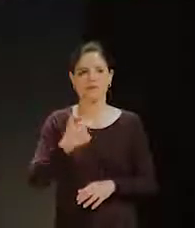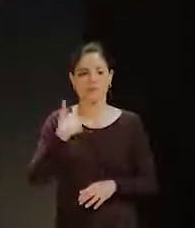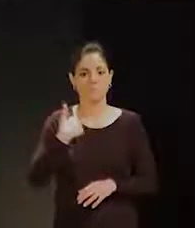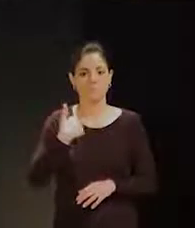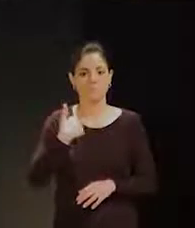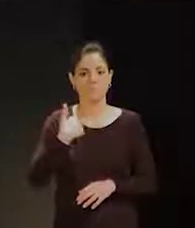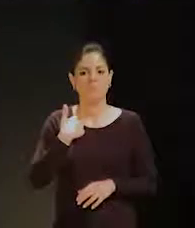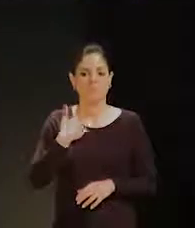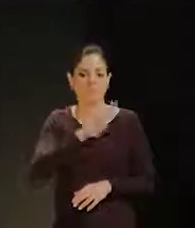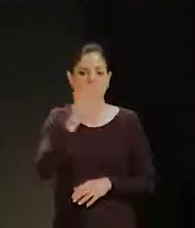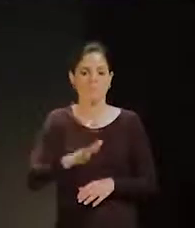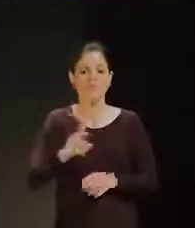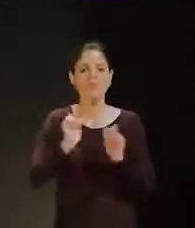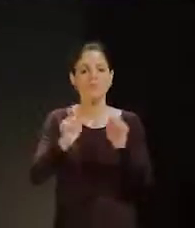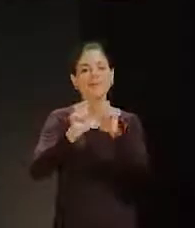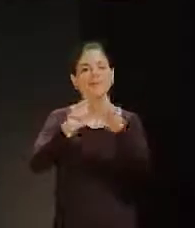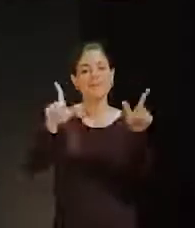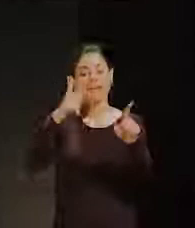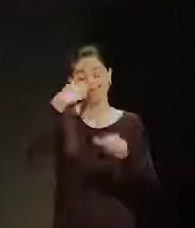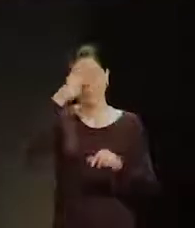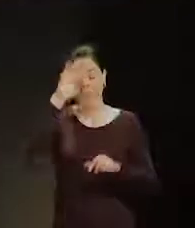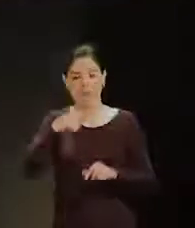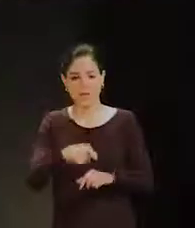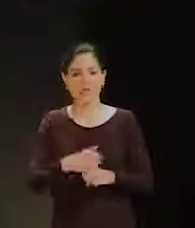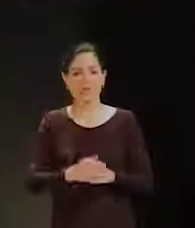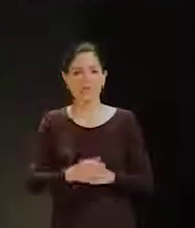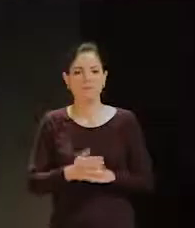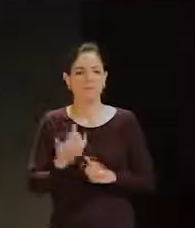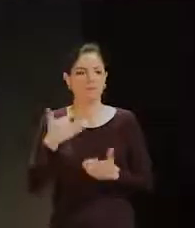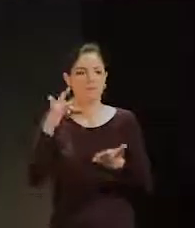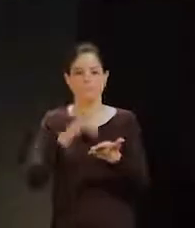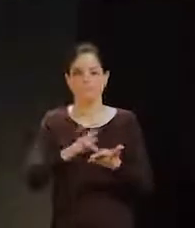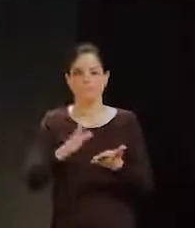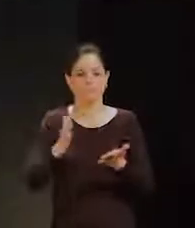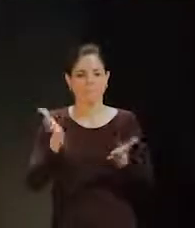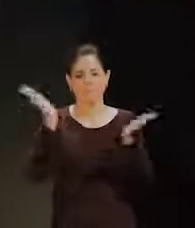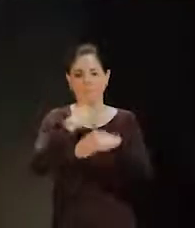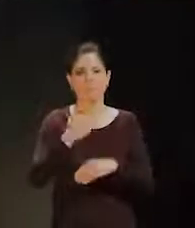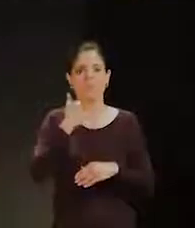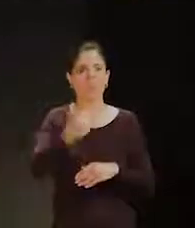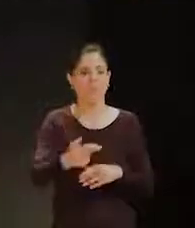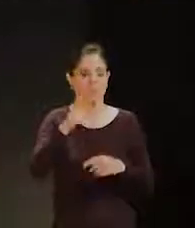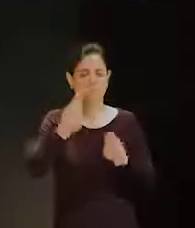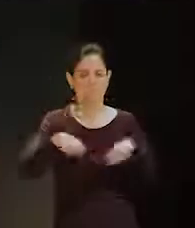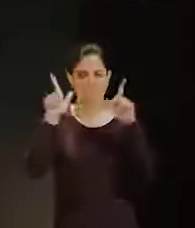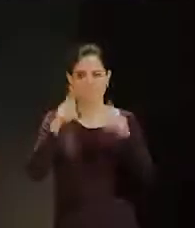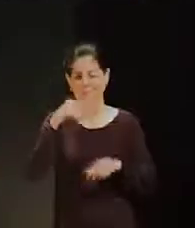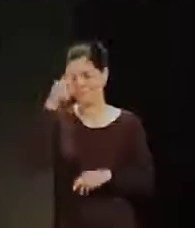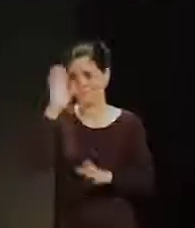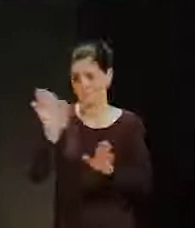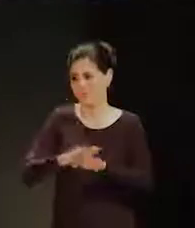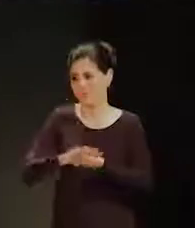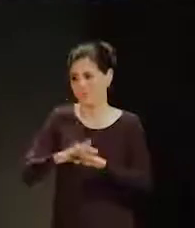ballet de la televisión cubana, que no hablamos ni voy a hablar, no te